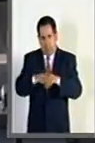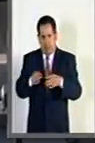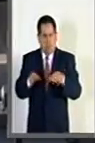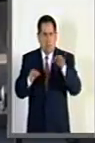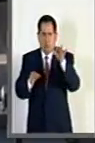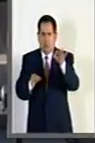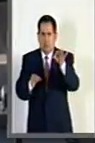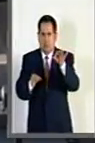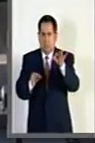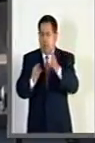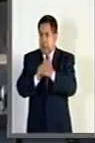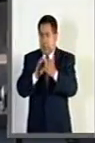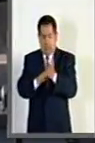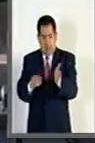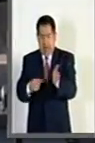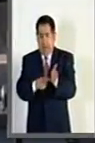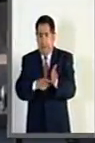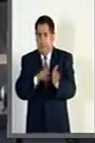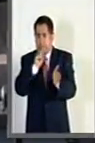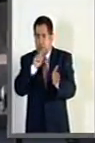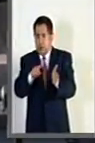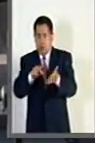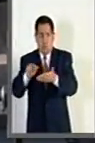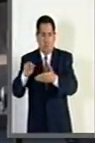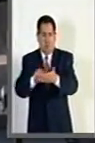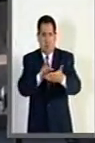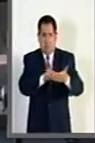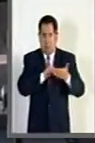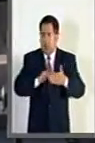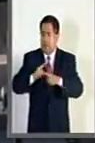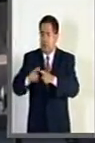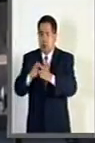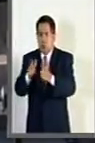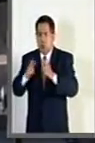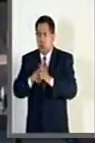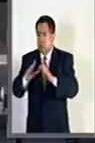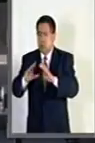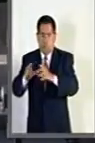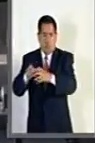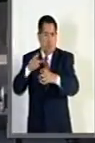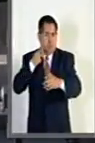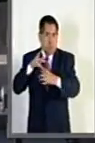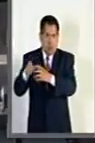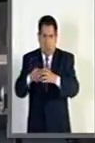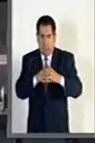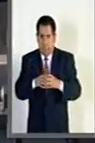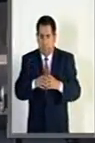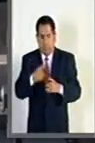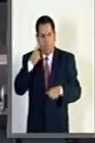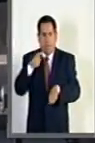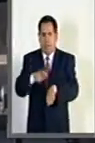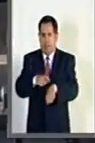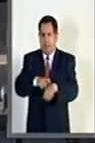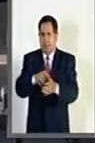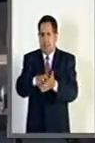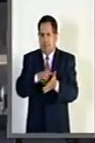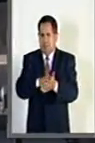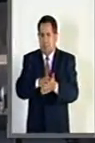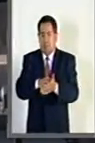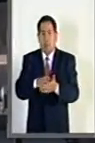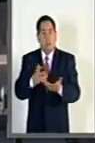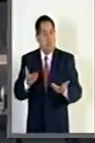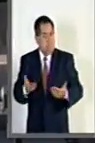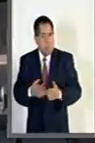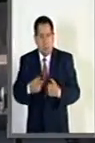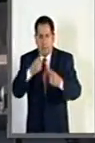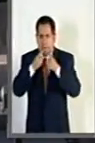ya tiene registro suscrita por distintos grupos parlamentarios. Por economía procesal voy a someterla